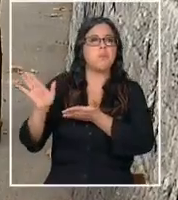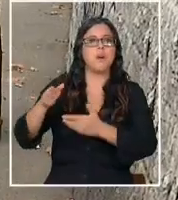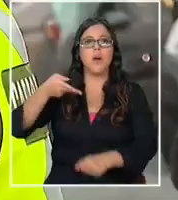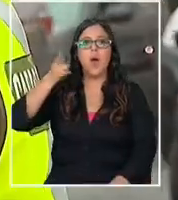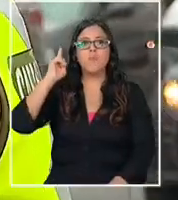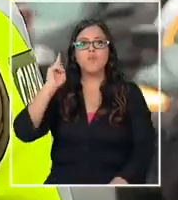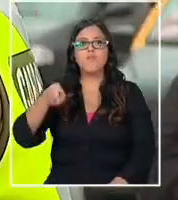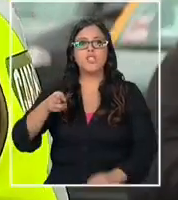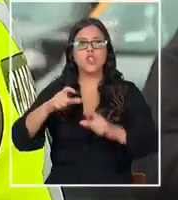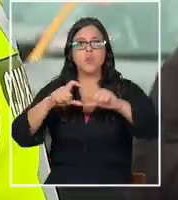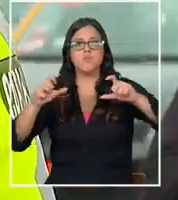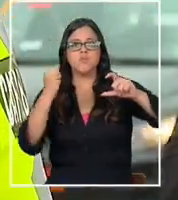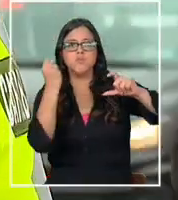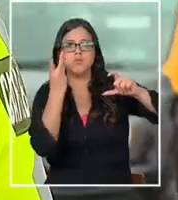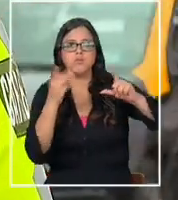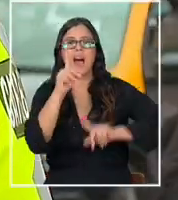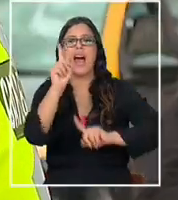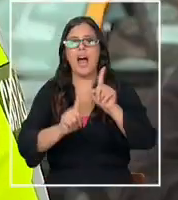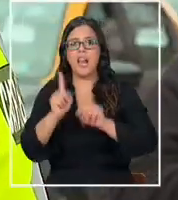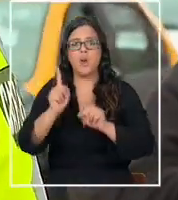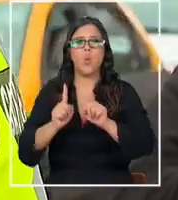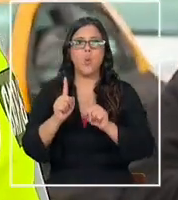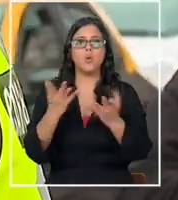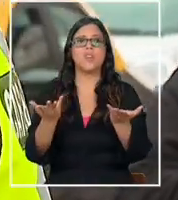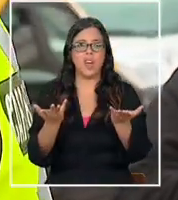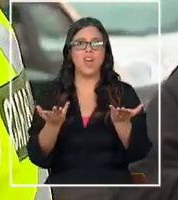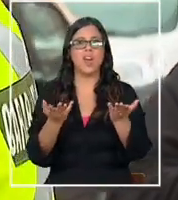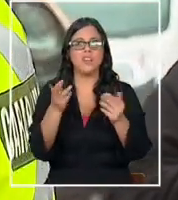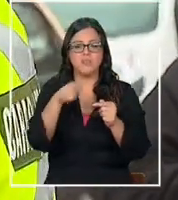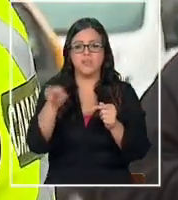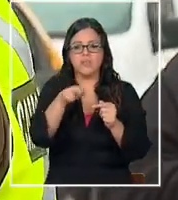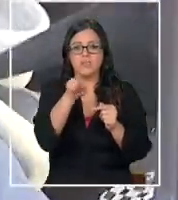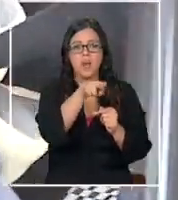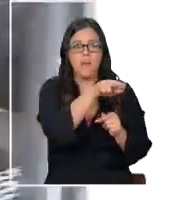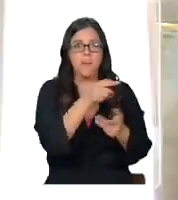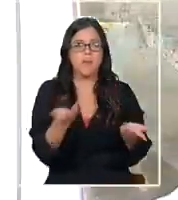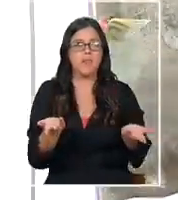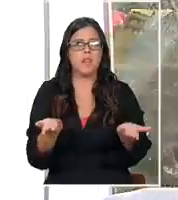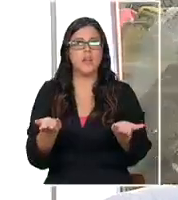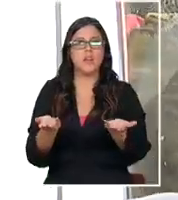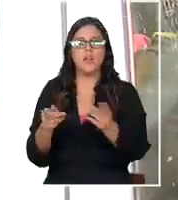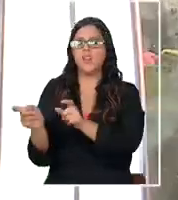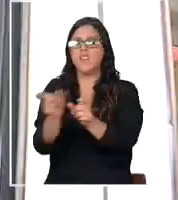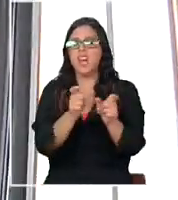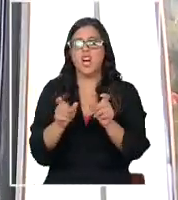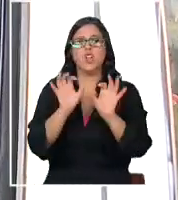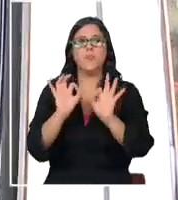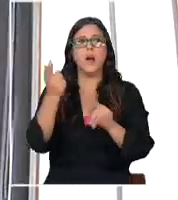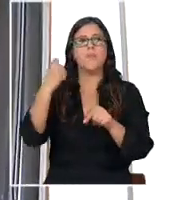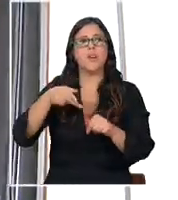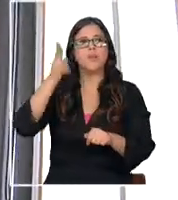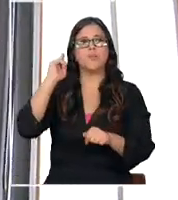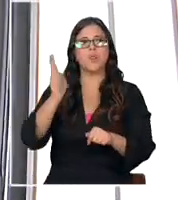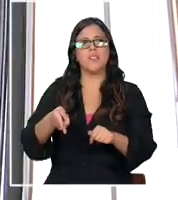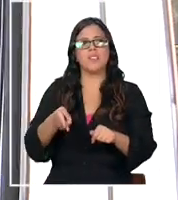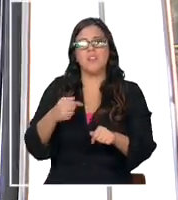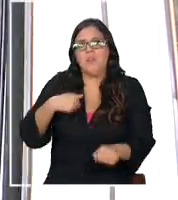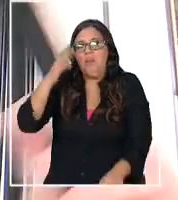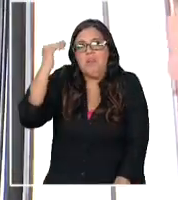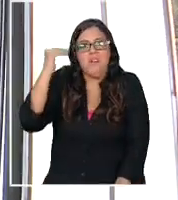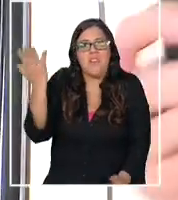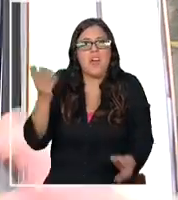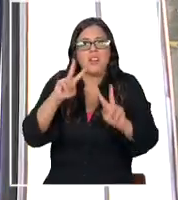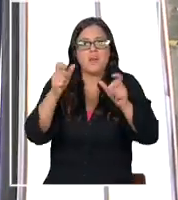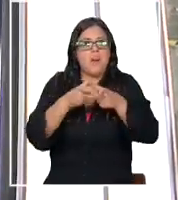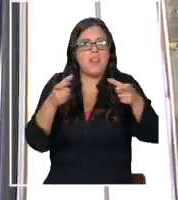restricción vehicular son algunas de las faltas más recurrentes. Fiscalización normal, pero tenía restricción vehicular, no tenía ni idea.